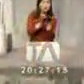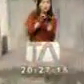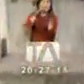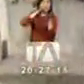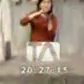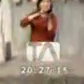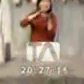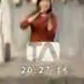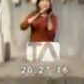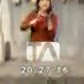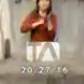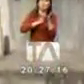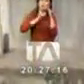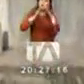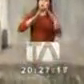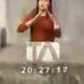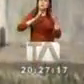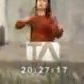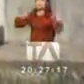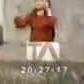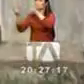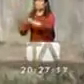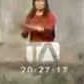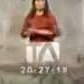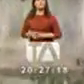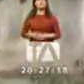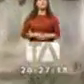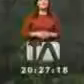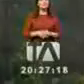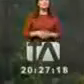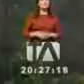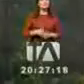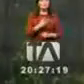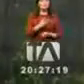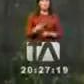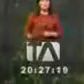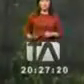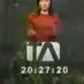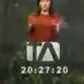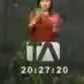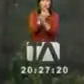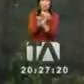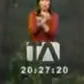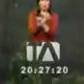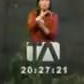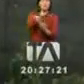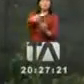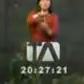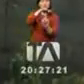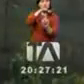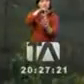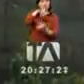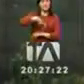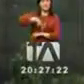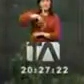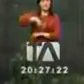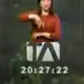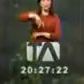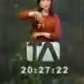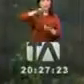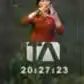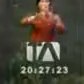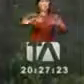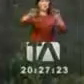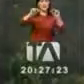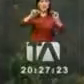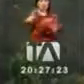riesgo. El presidente de la República, en horas de la noche, como lo podemos ver, recorrió el parque de la ciudad del Tena, el cual se encuentra ya